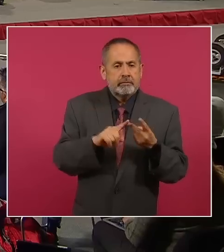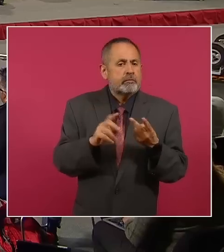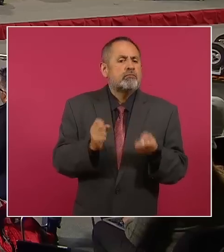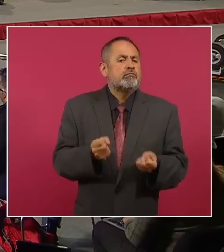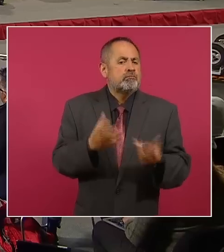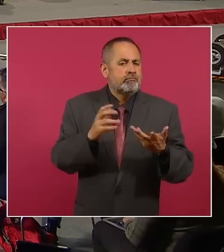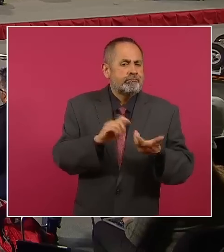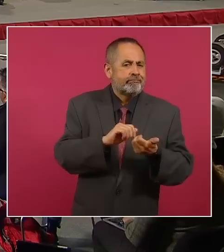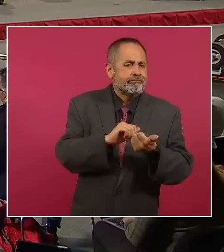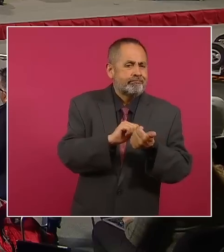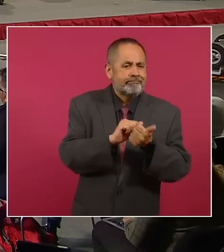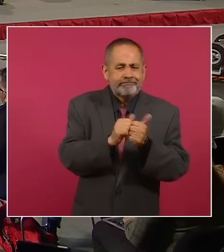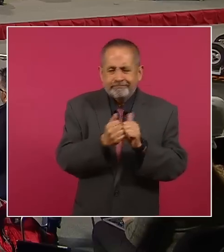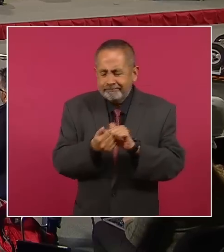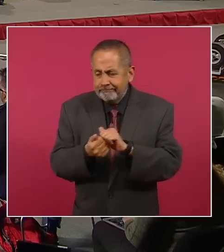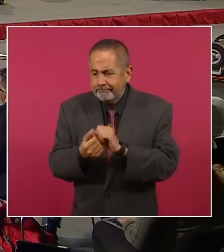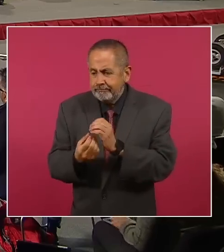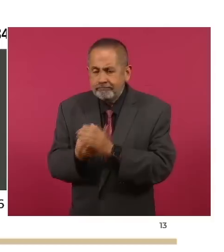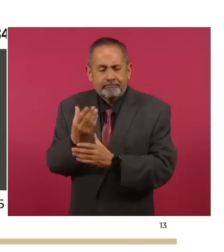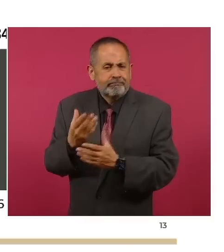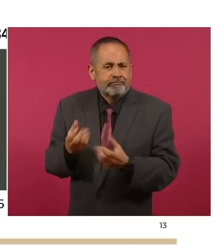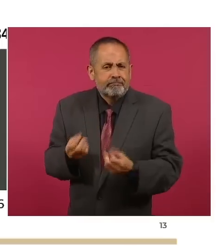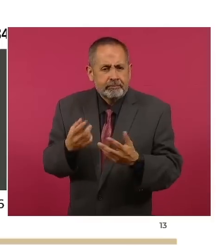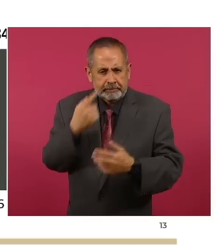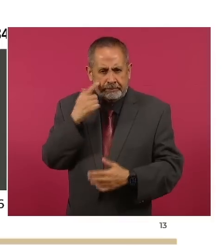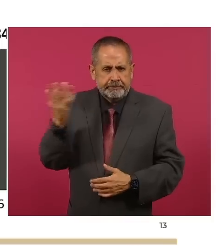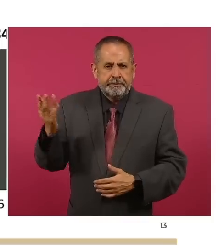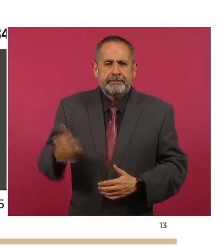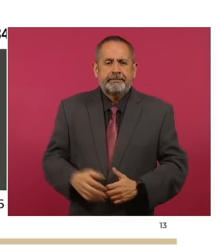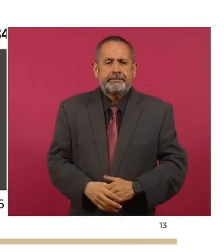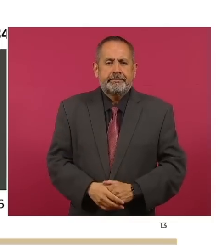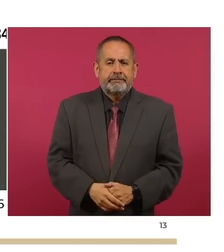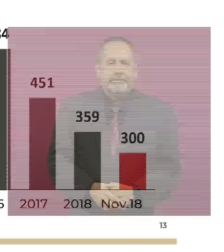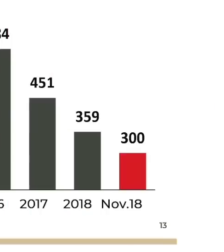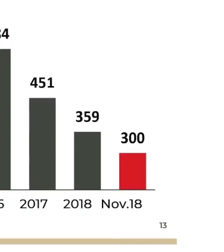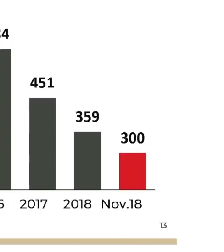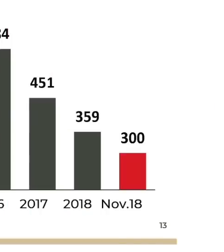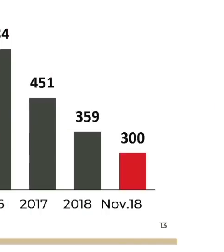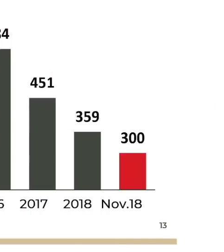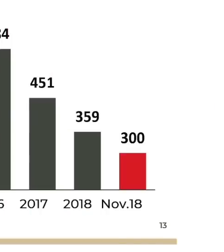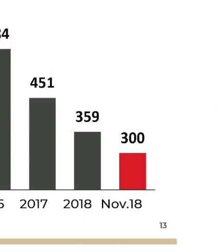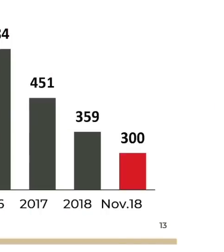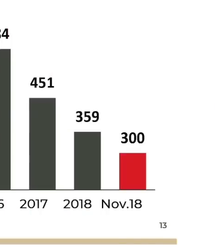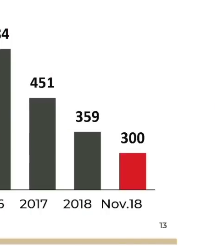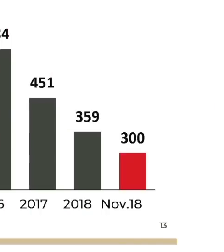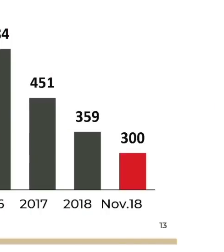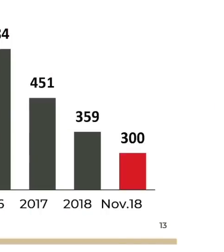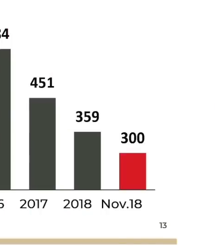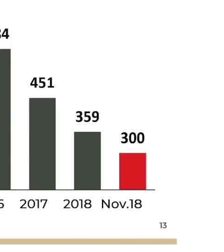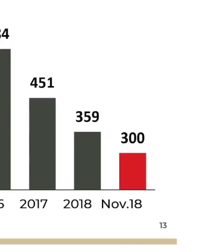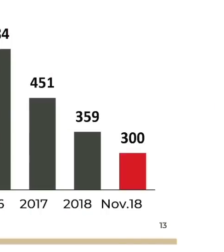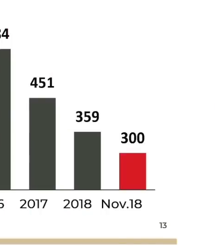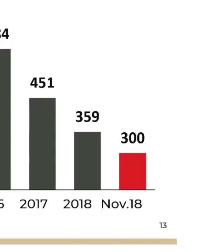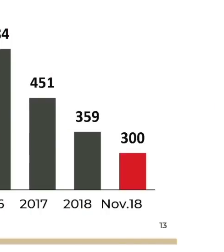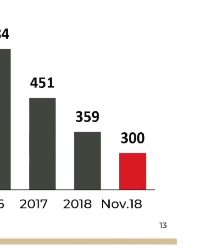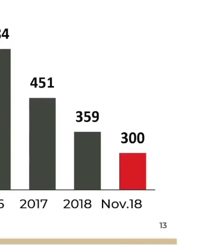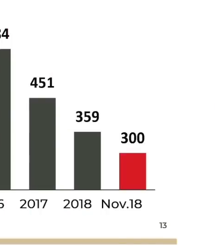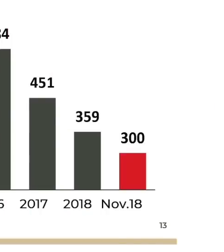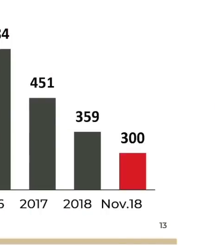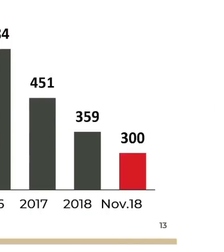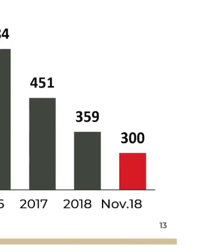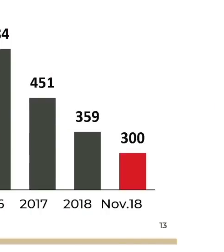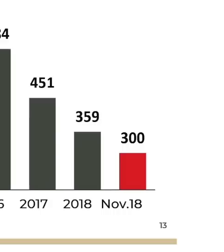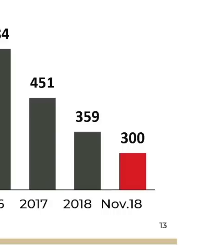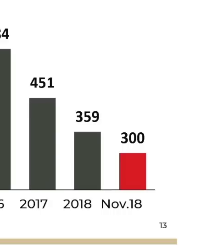Entonces vemos también lo mismo, desde el 2004 se producían en nuestras 6 refinerías